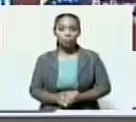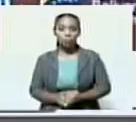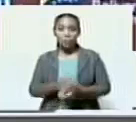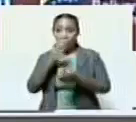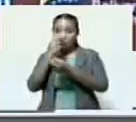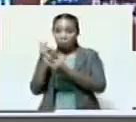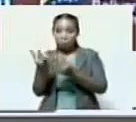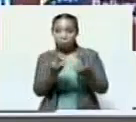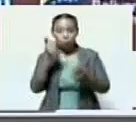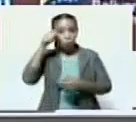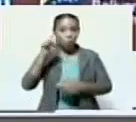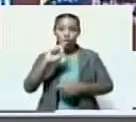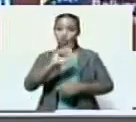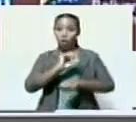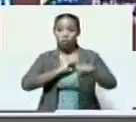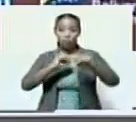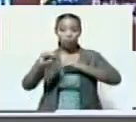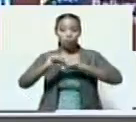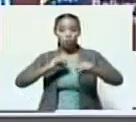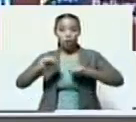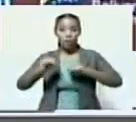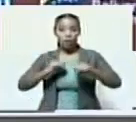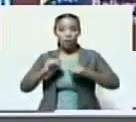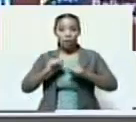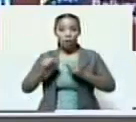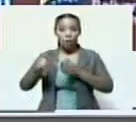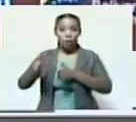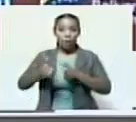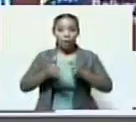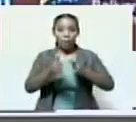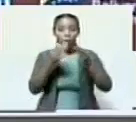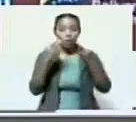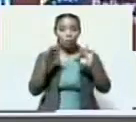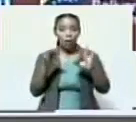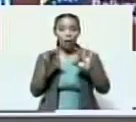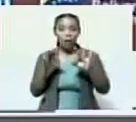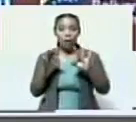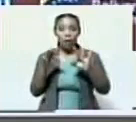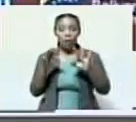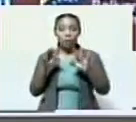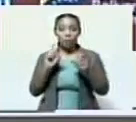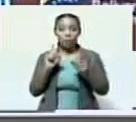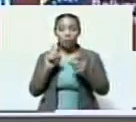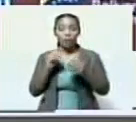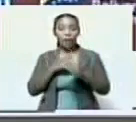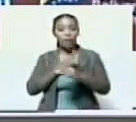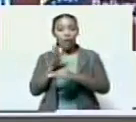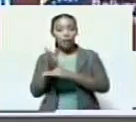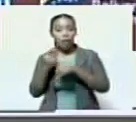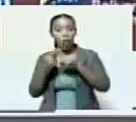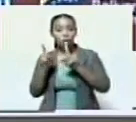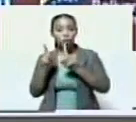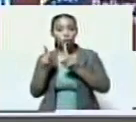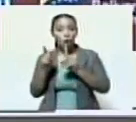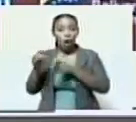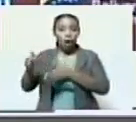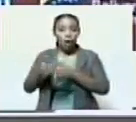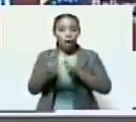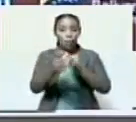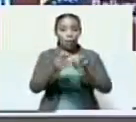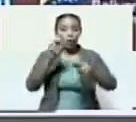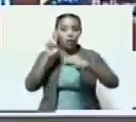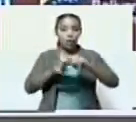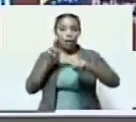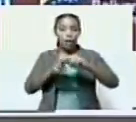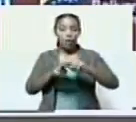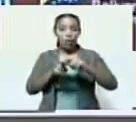invitando a la población que no se mueva por los caminos rurales, sino que se circunscriban a los caminos negros, a las rutas